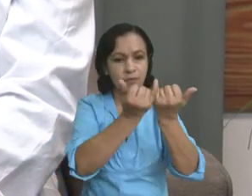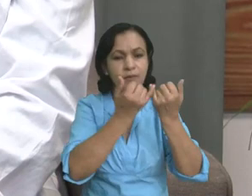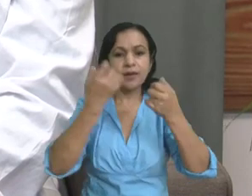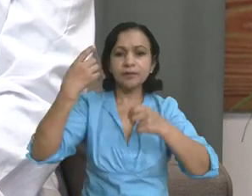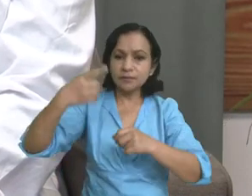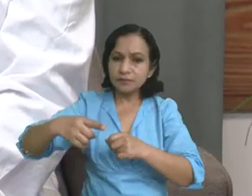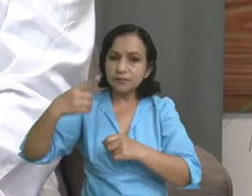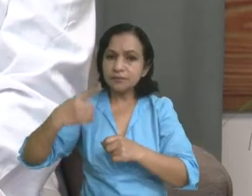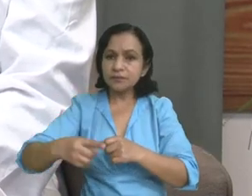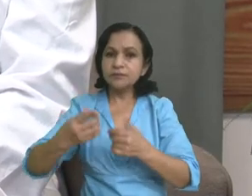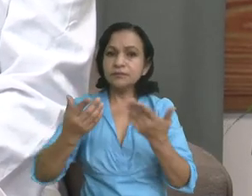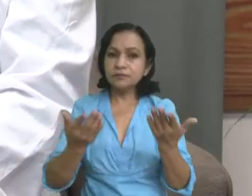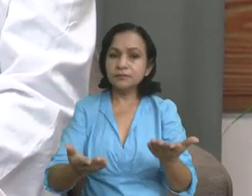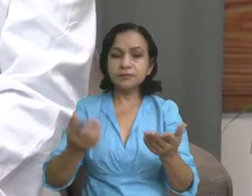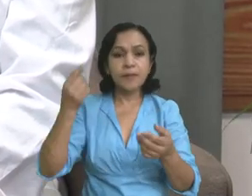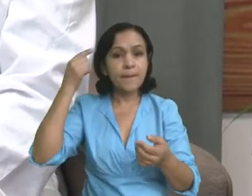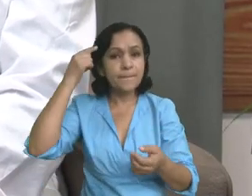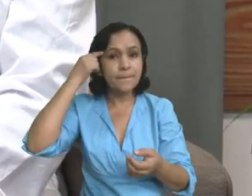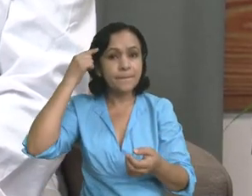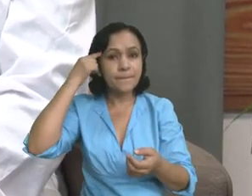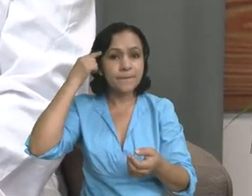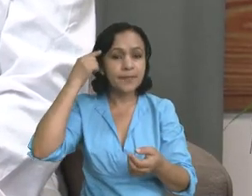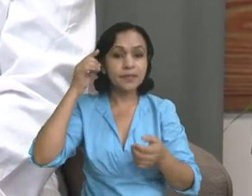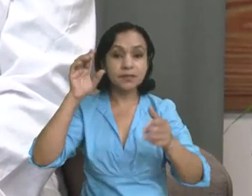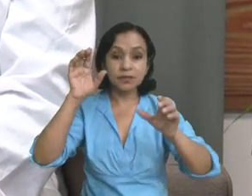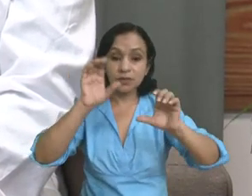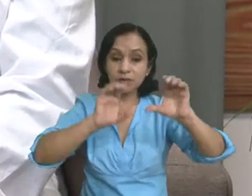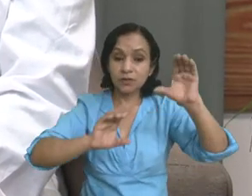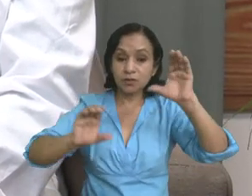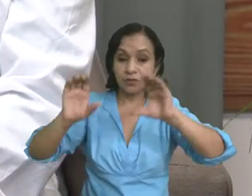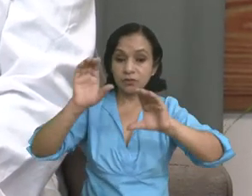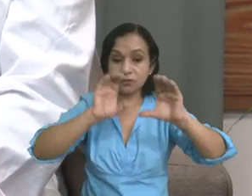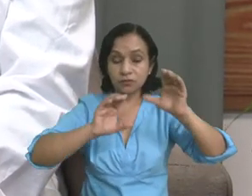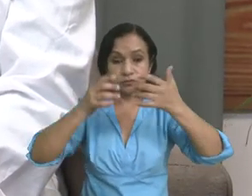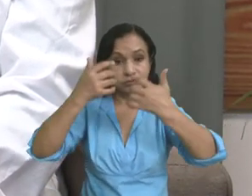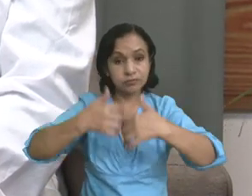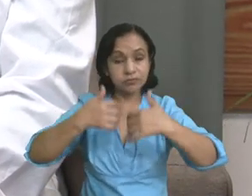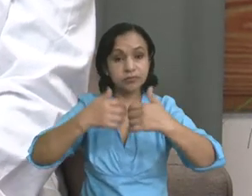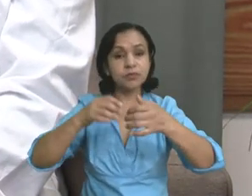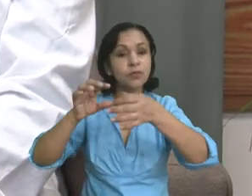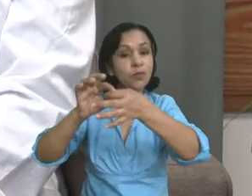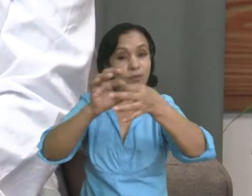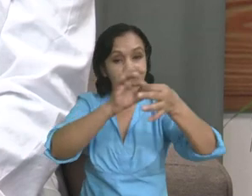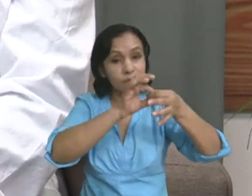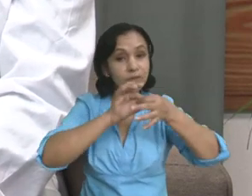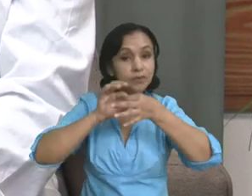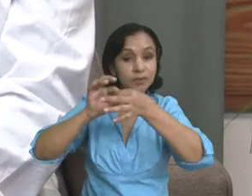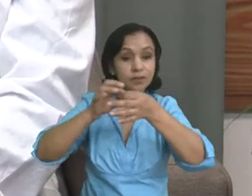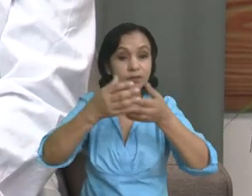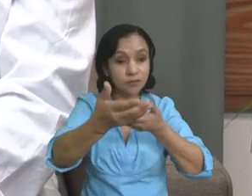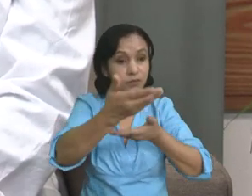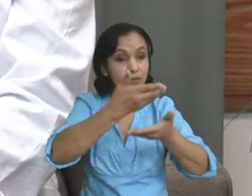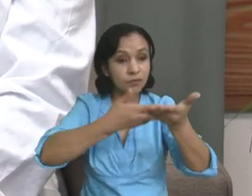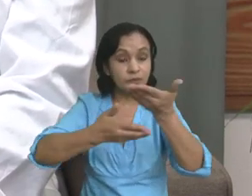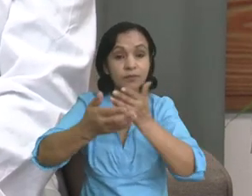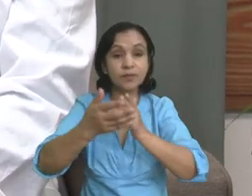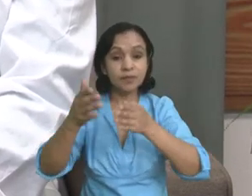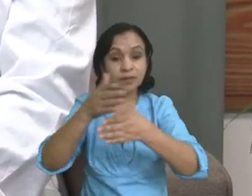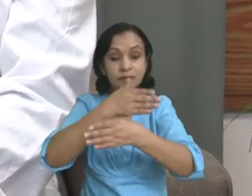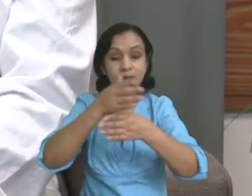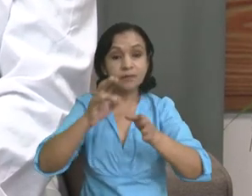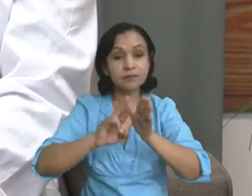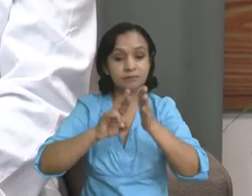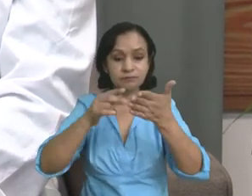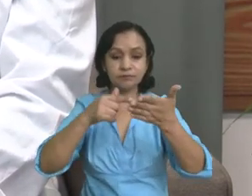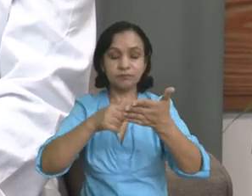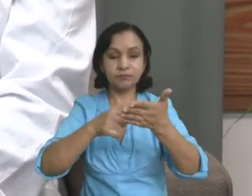derechos. Pienso que en el campo de la ciencia y la tecnología también es un momento de unirnos, de compartir los resultados, de